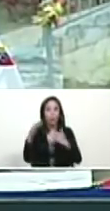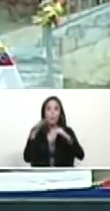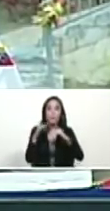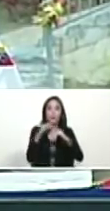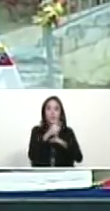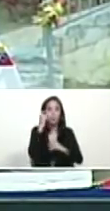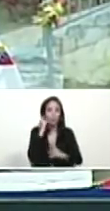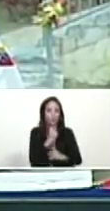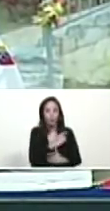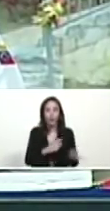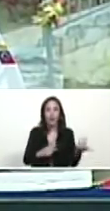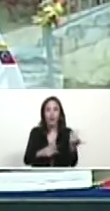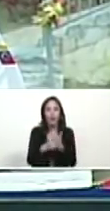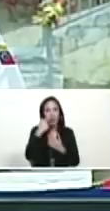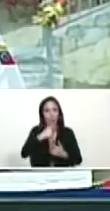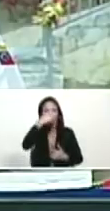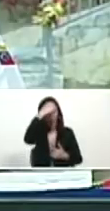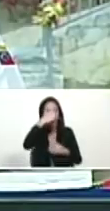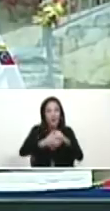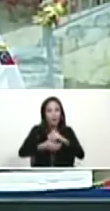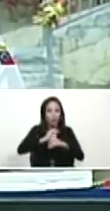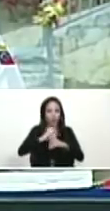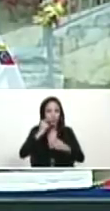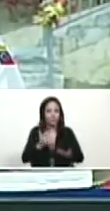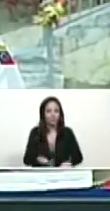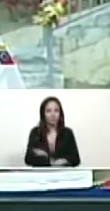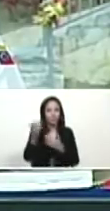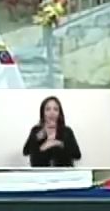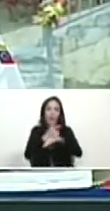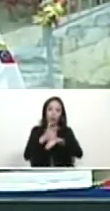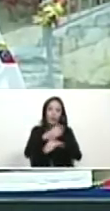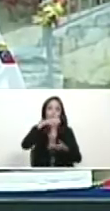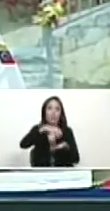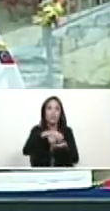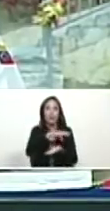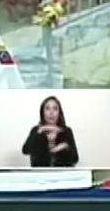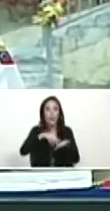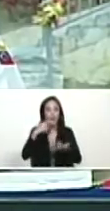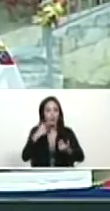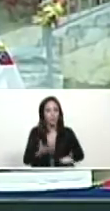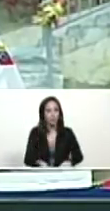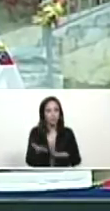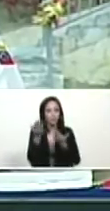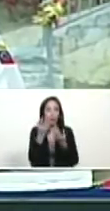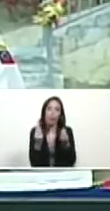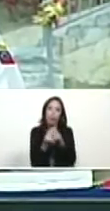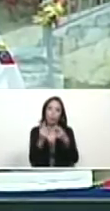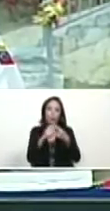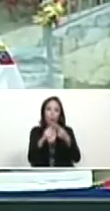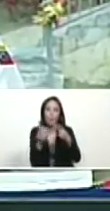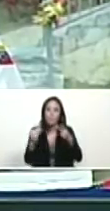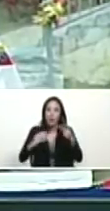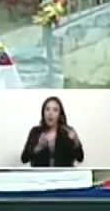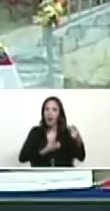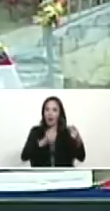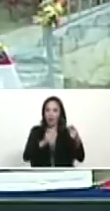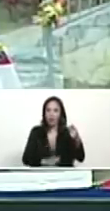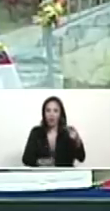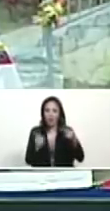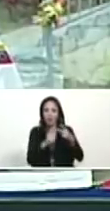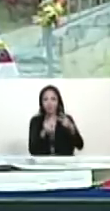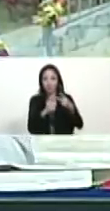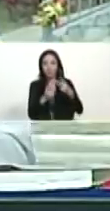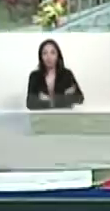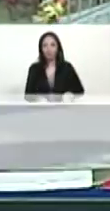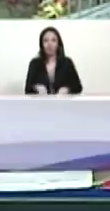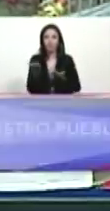Héctor Rodríguez, gobernador del estado Miranda, junto al alcalde José Vicente